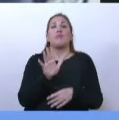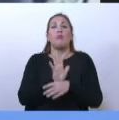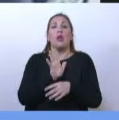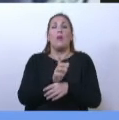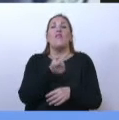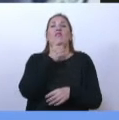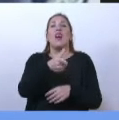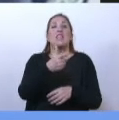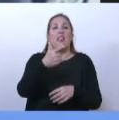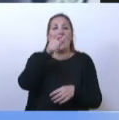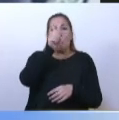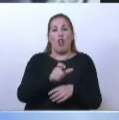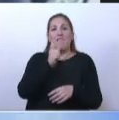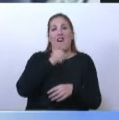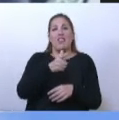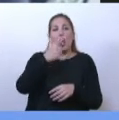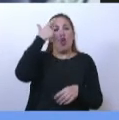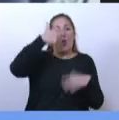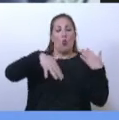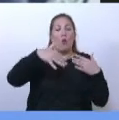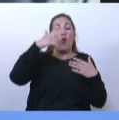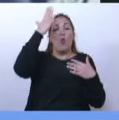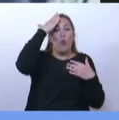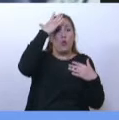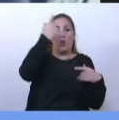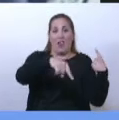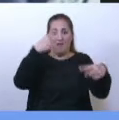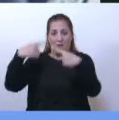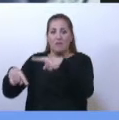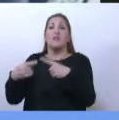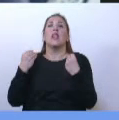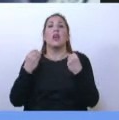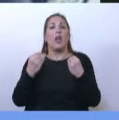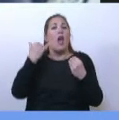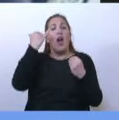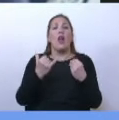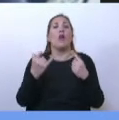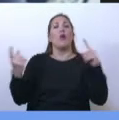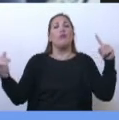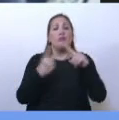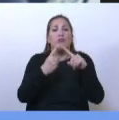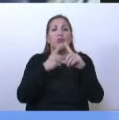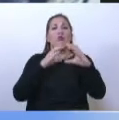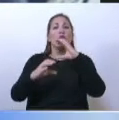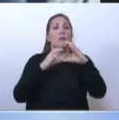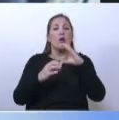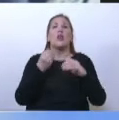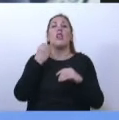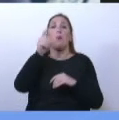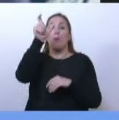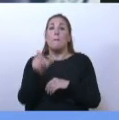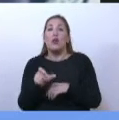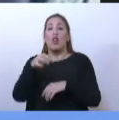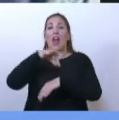interculturales tienen entre sus funciones promover la comunicación permanente con los y las pacientes